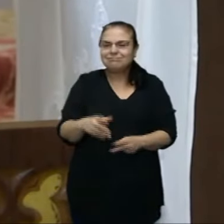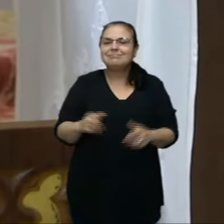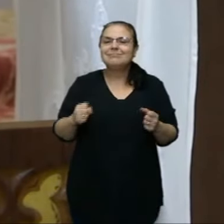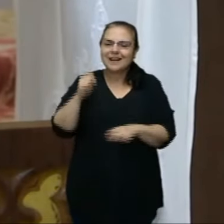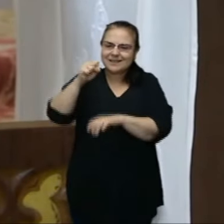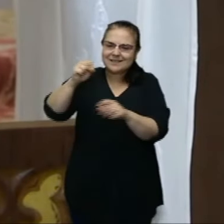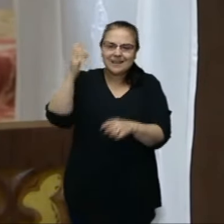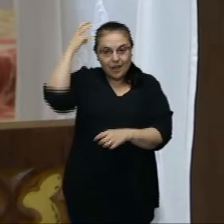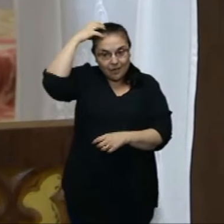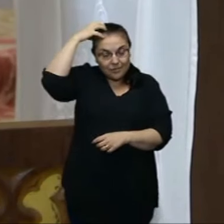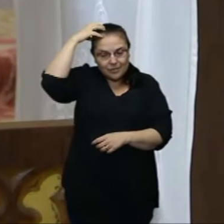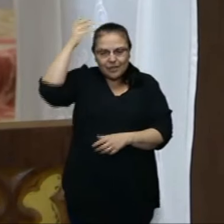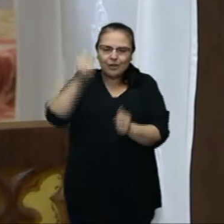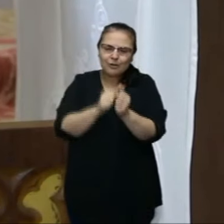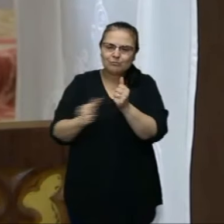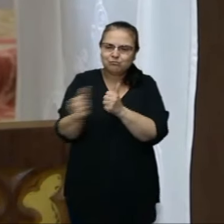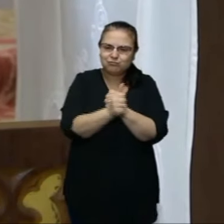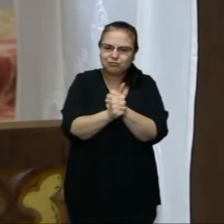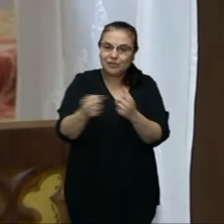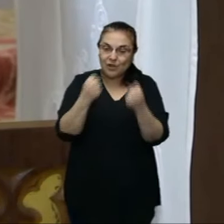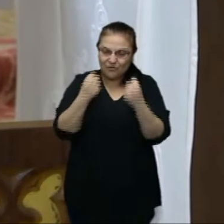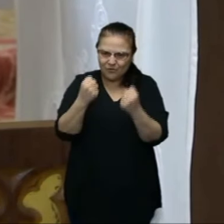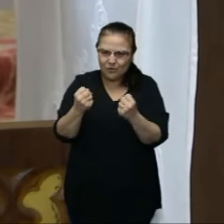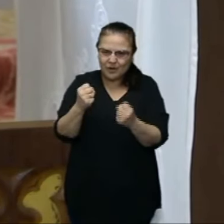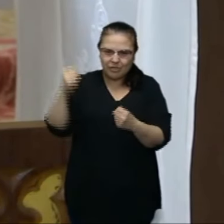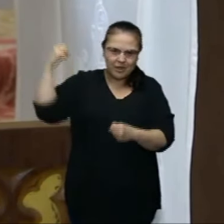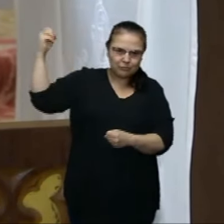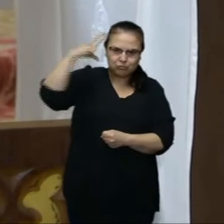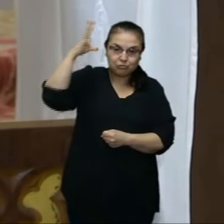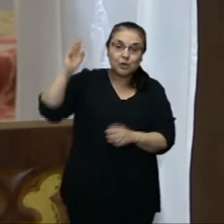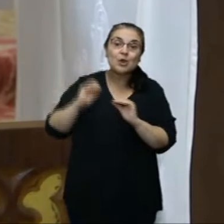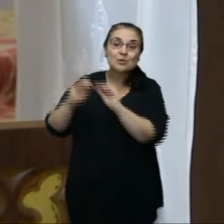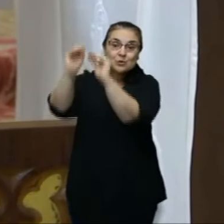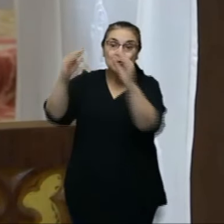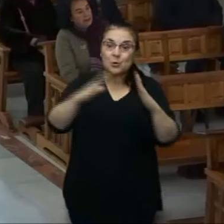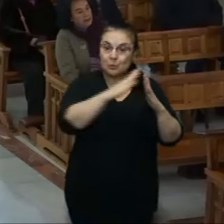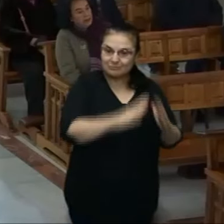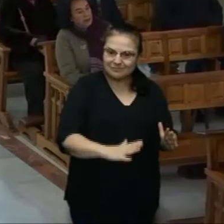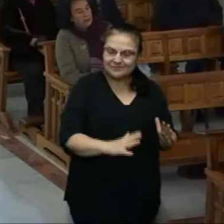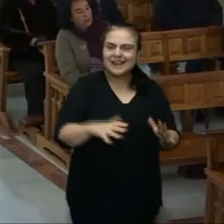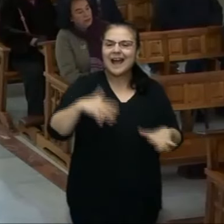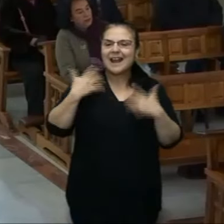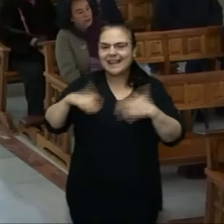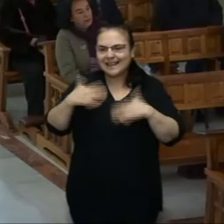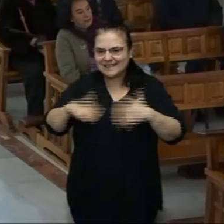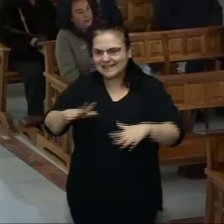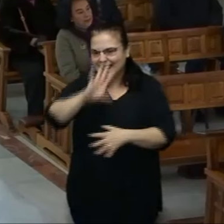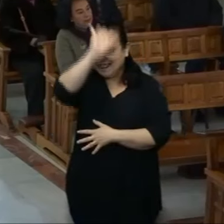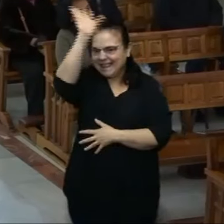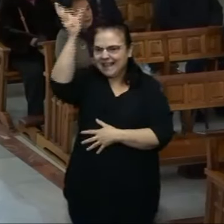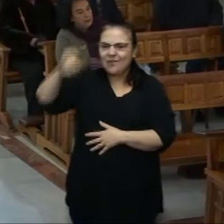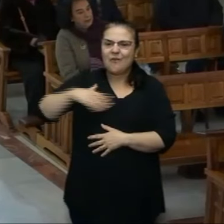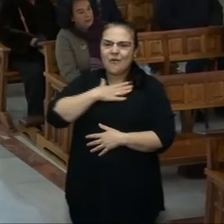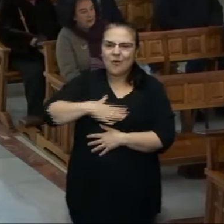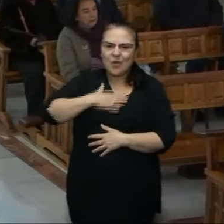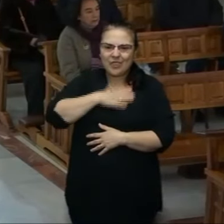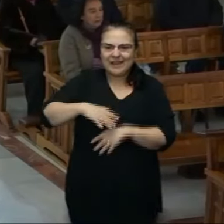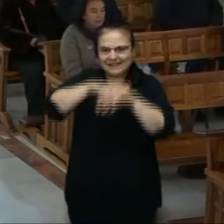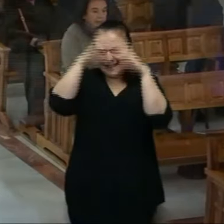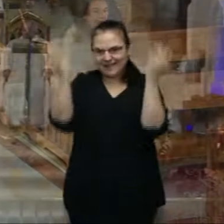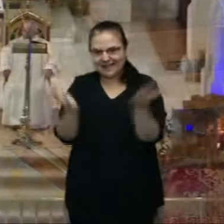preceden. Fuerza y esplendor están en su templo. Alégrese el cielo, goce la tierra.